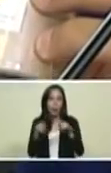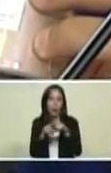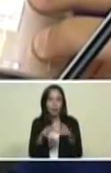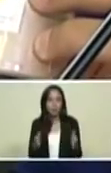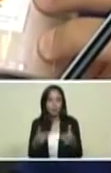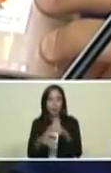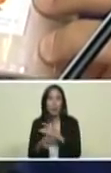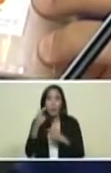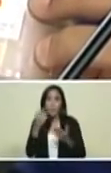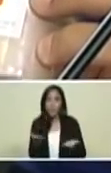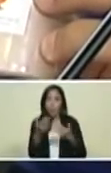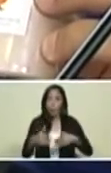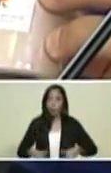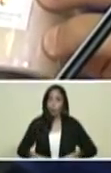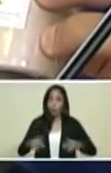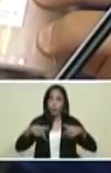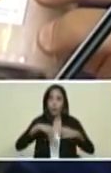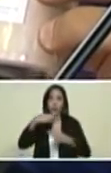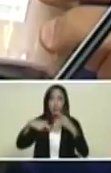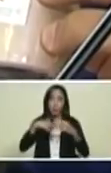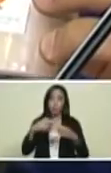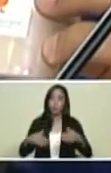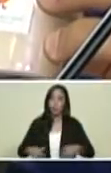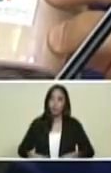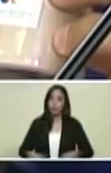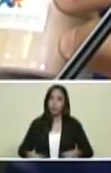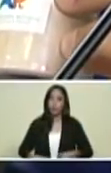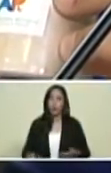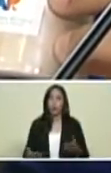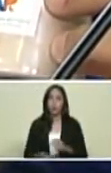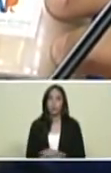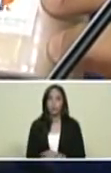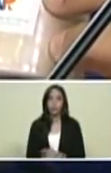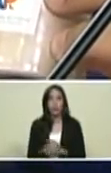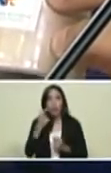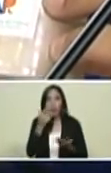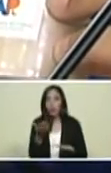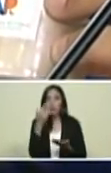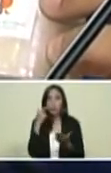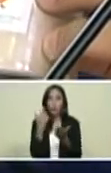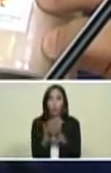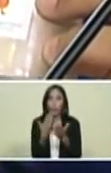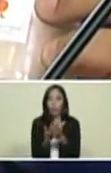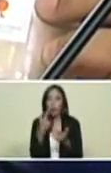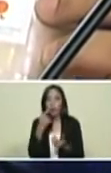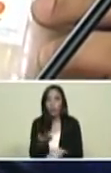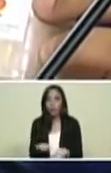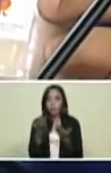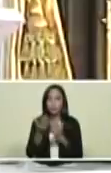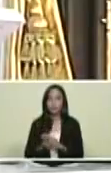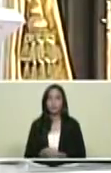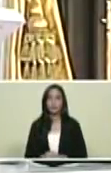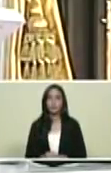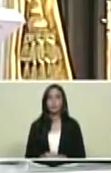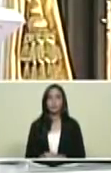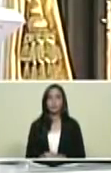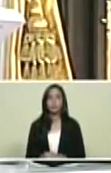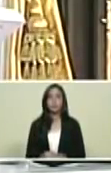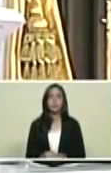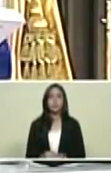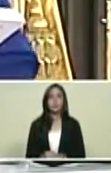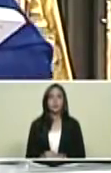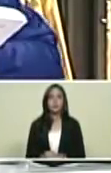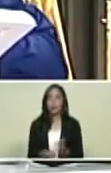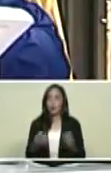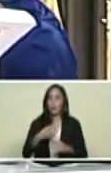vean el esfuerzo que se hace en revolución. Esto no puede ser invisible, Aristóbulo, compañera, Jorge Rodríguez.